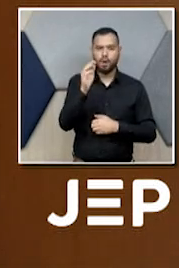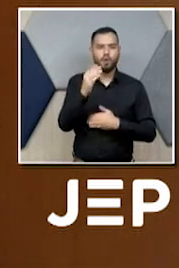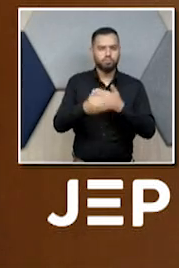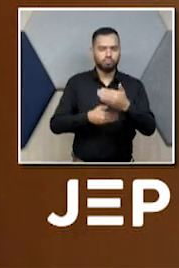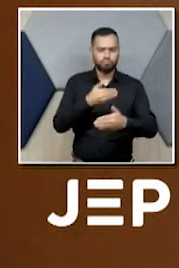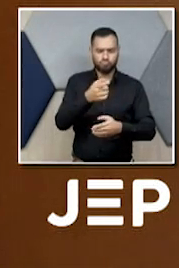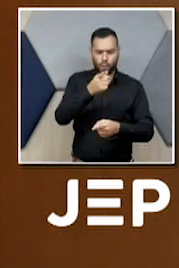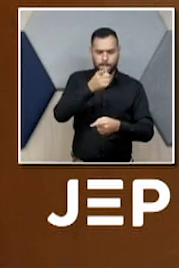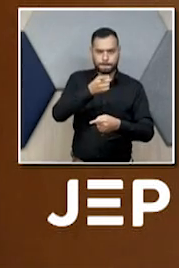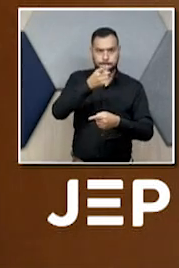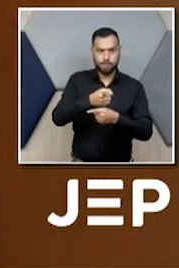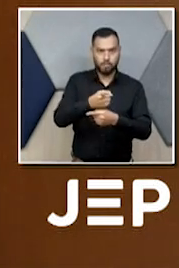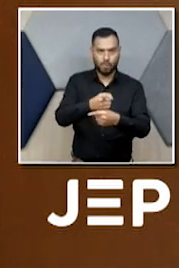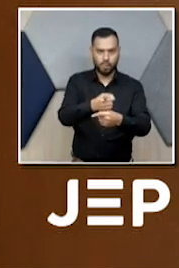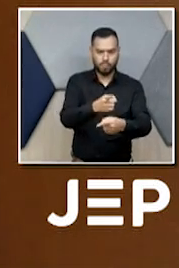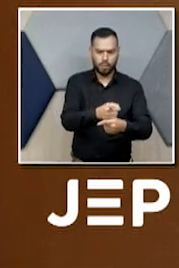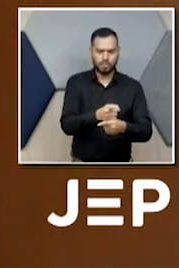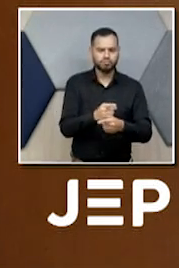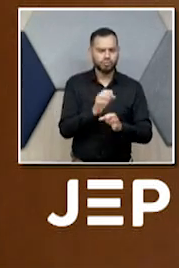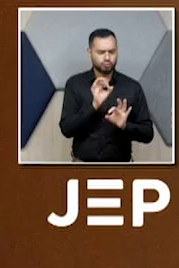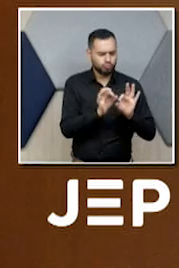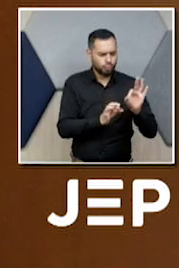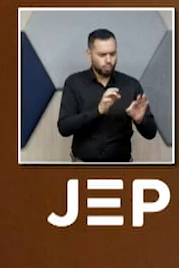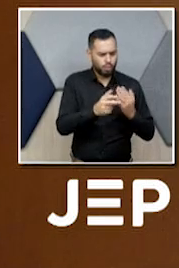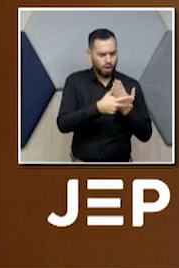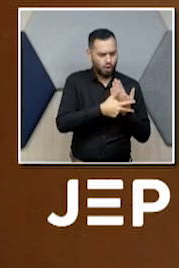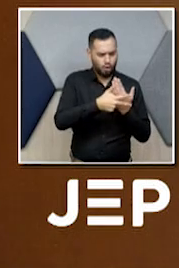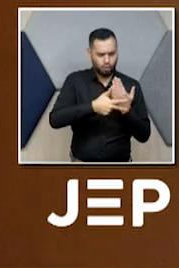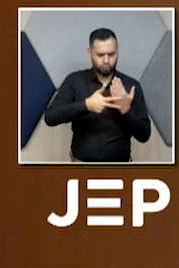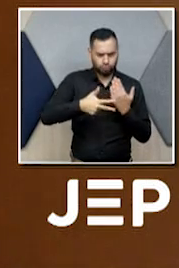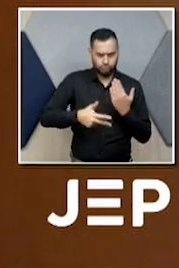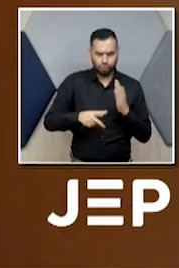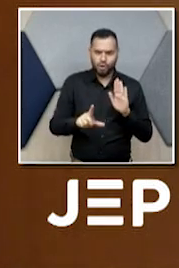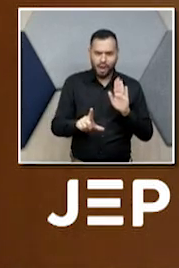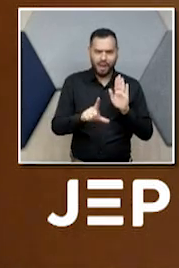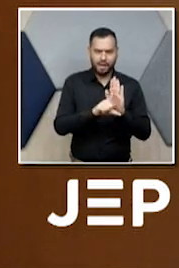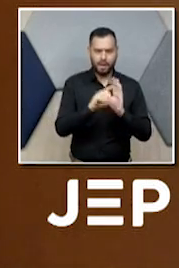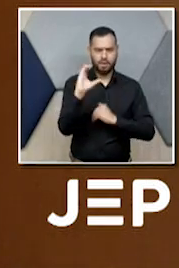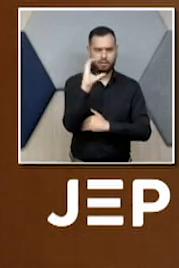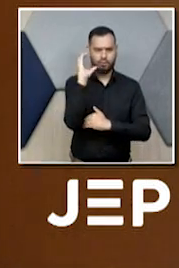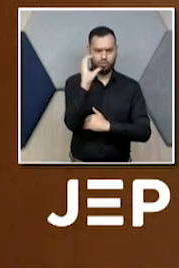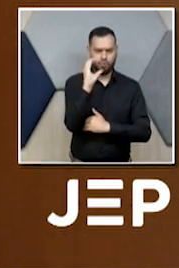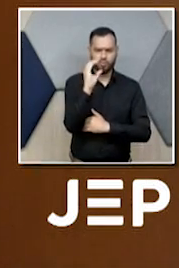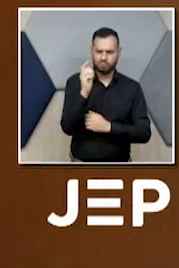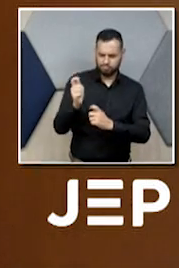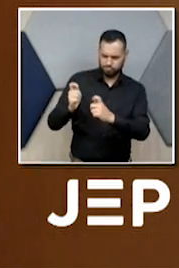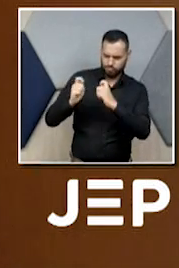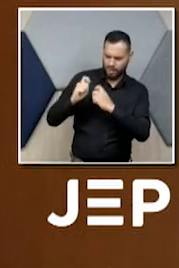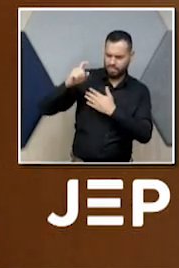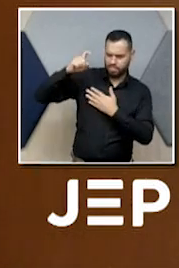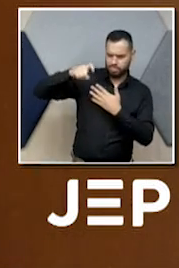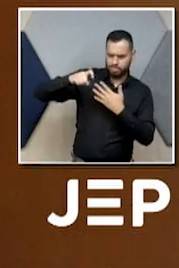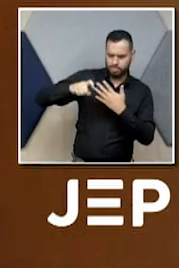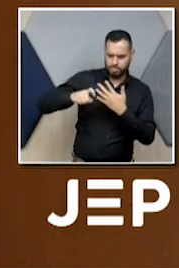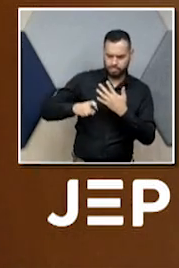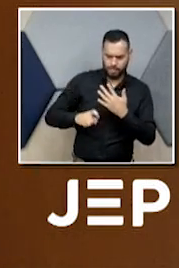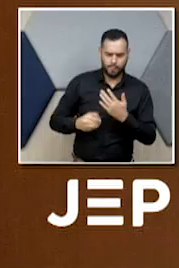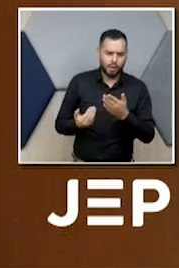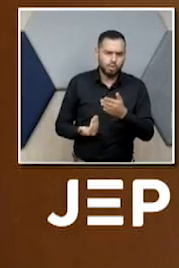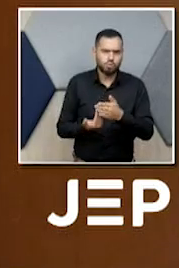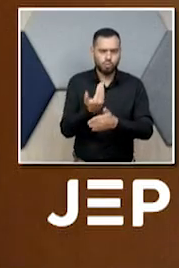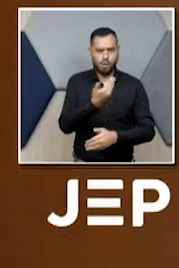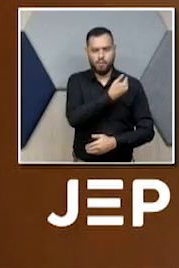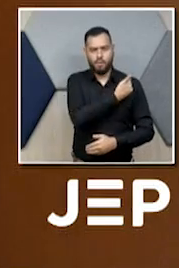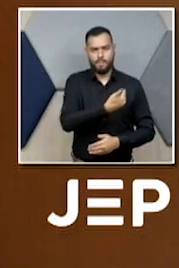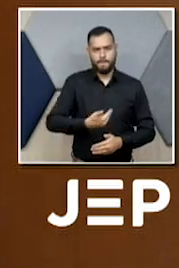y defender la Constitución y leyes de Colombia y desempeñar los deberes que la designación como nuevo presidente de